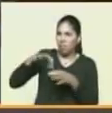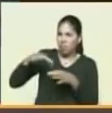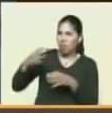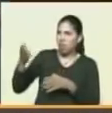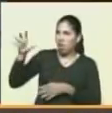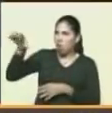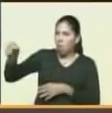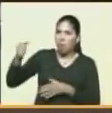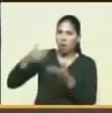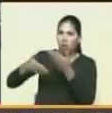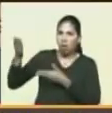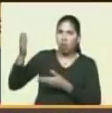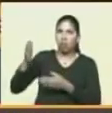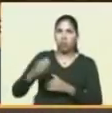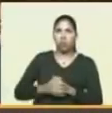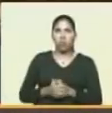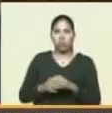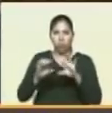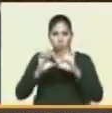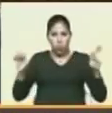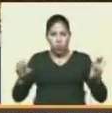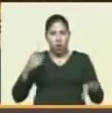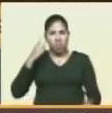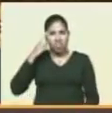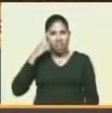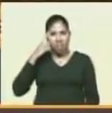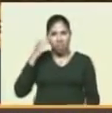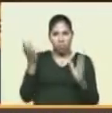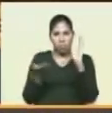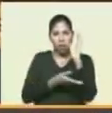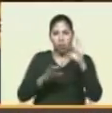por ejemplo, que no requerimos importación de semillas,